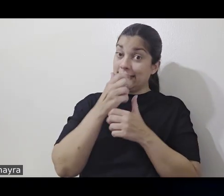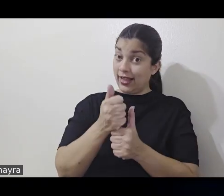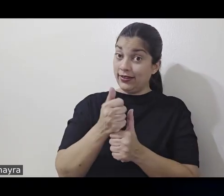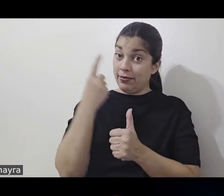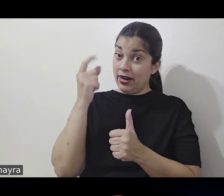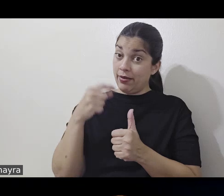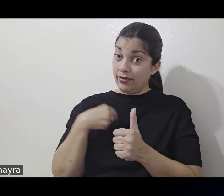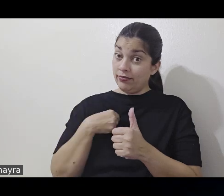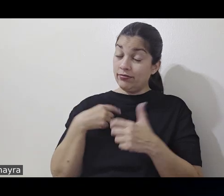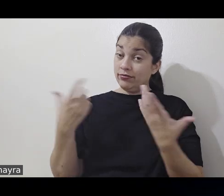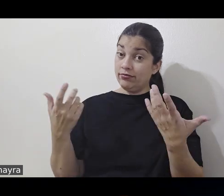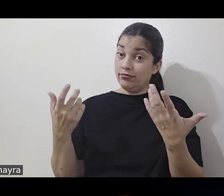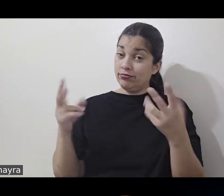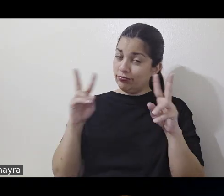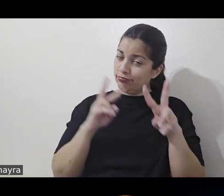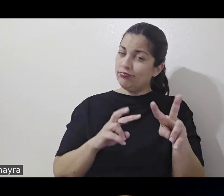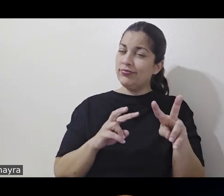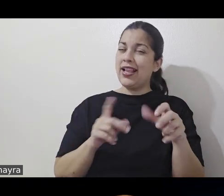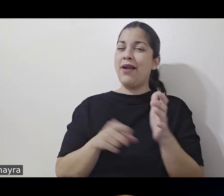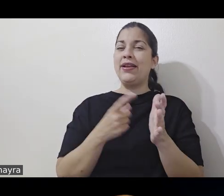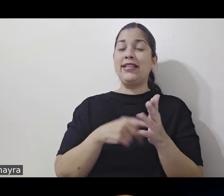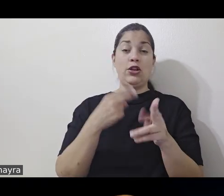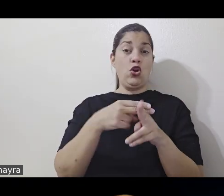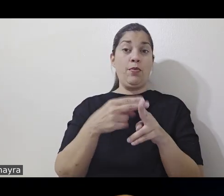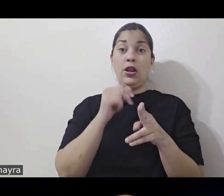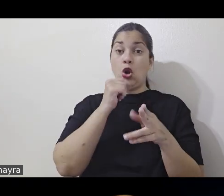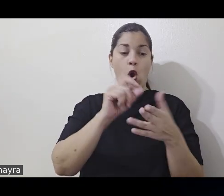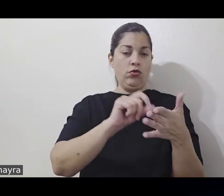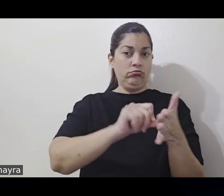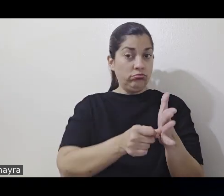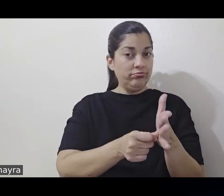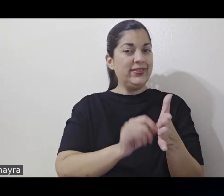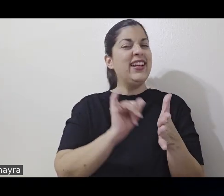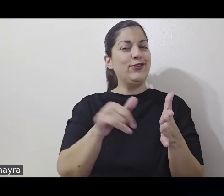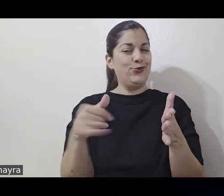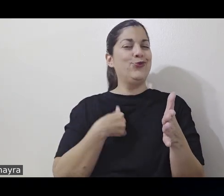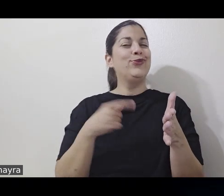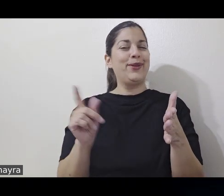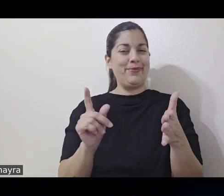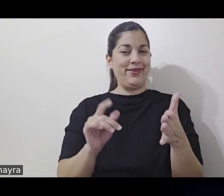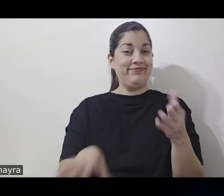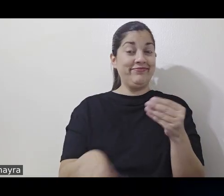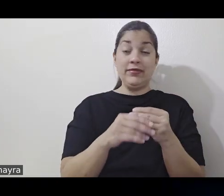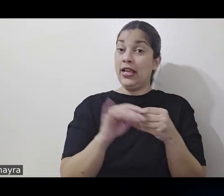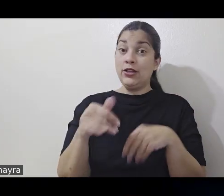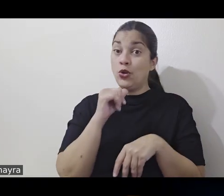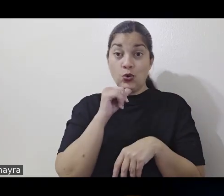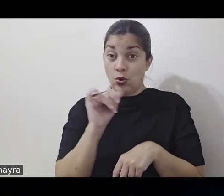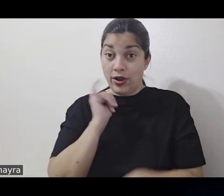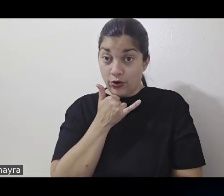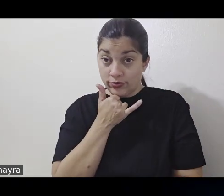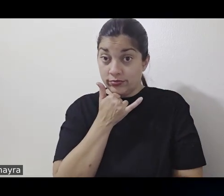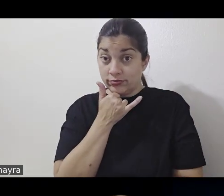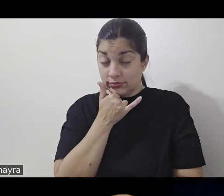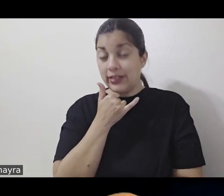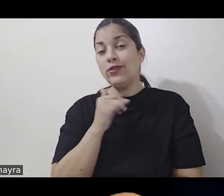los vocabularios que usaban. A veces utilizaban nombres y no los acentuaban. Y yo puse eso por ahí también. Que cuando vean eso no es un error, es que eso